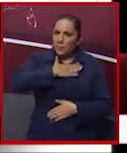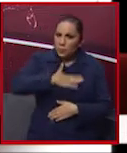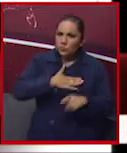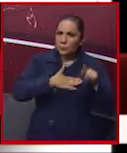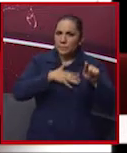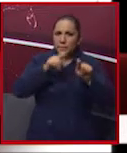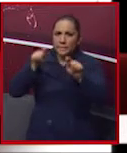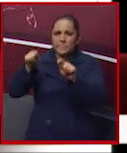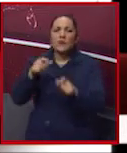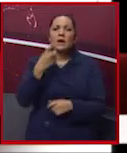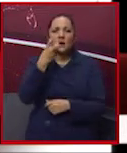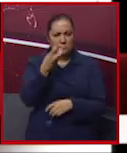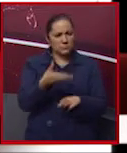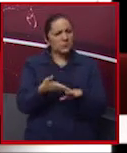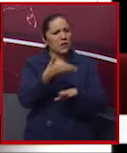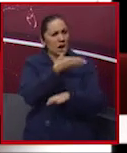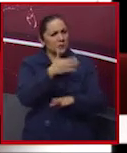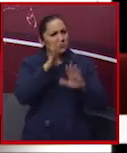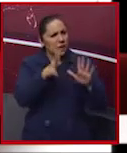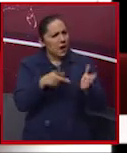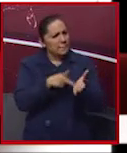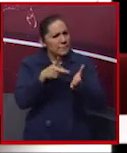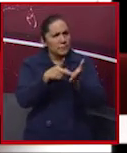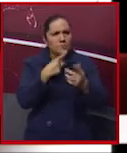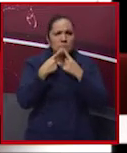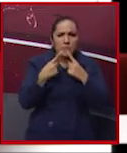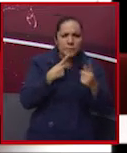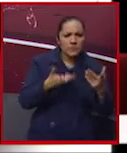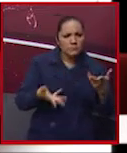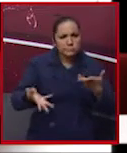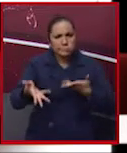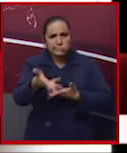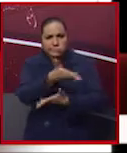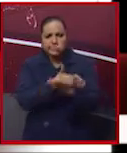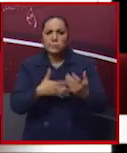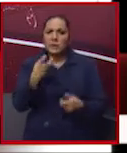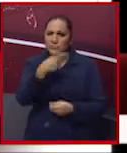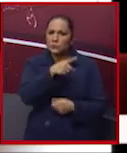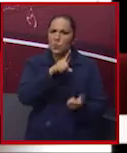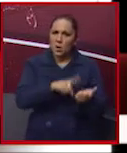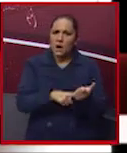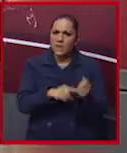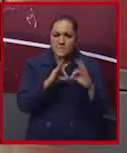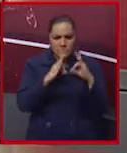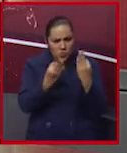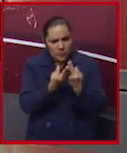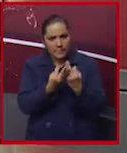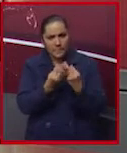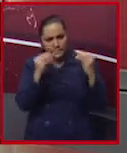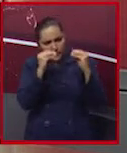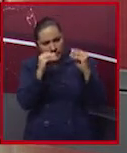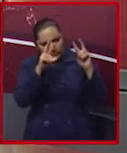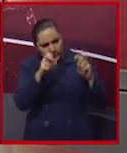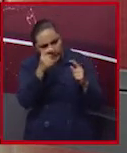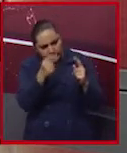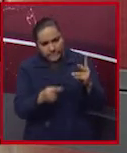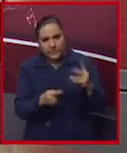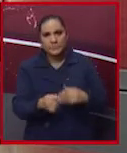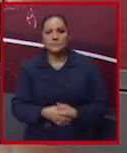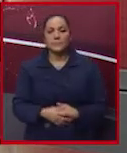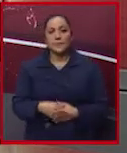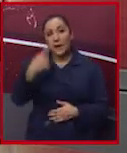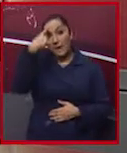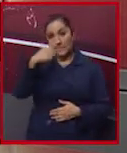muy fuerte en alimentos y medicinas. Bueno, no lo vamos a hacer, vamos a ponerlo a los alimentos calóricos. Al dictar la conferencia